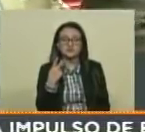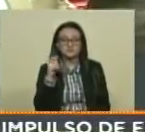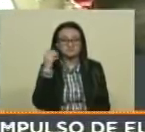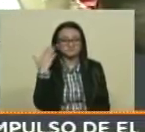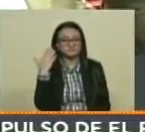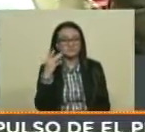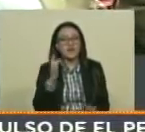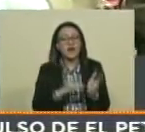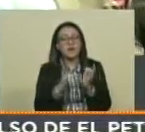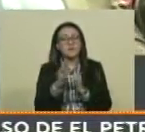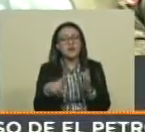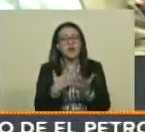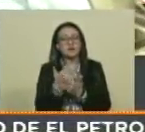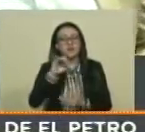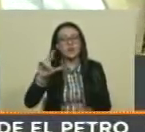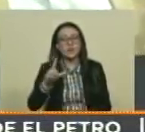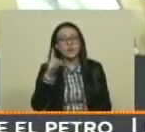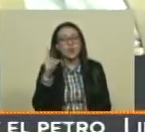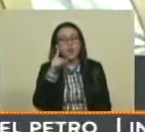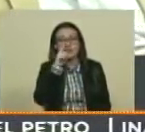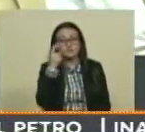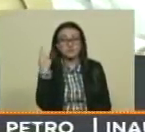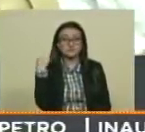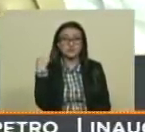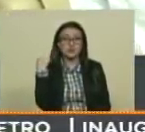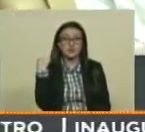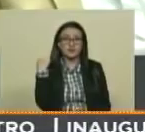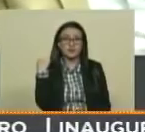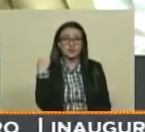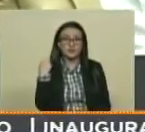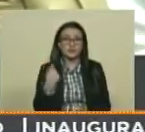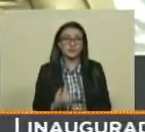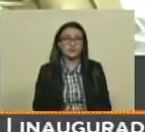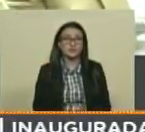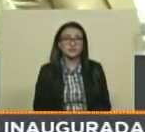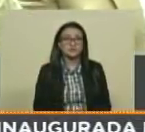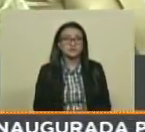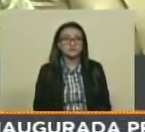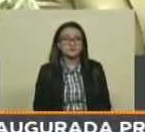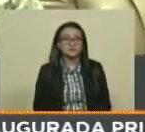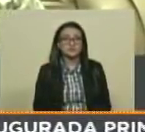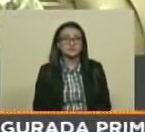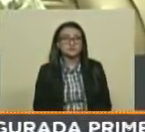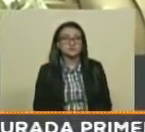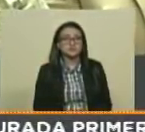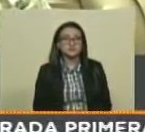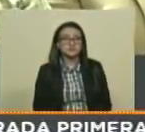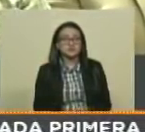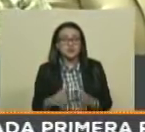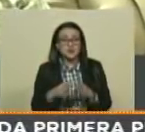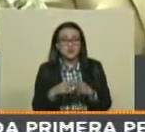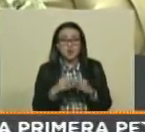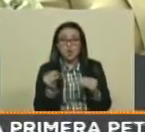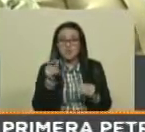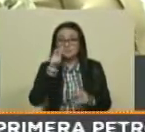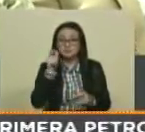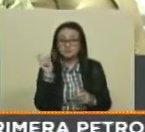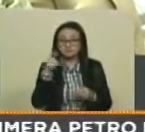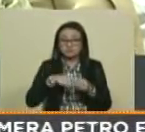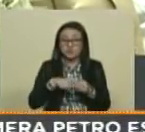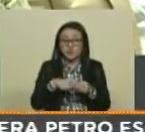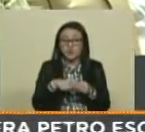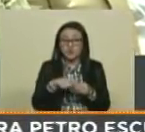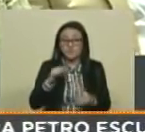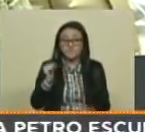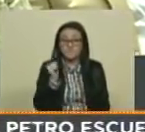y julio del año pasado, sin excepción, los que pudieran vincular a funcionarios policiales o los de civiles